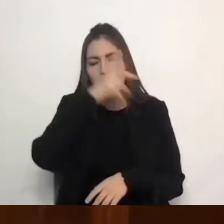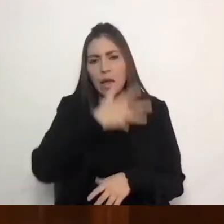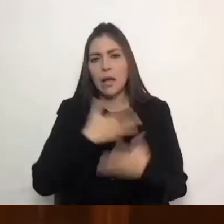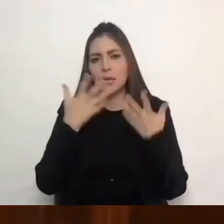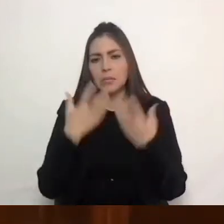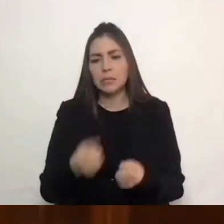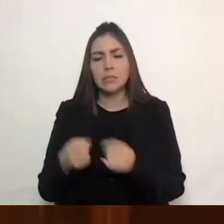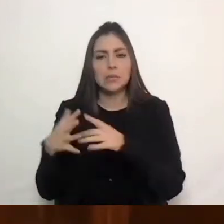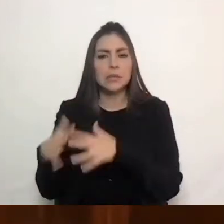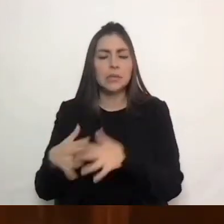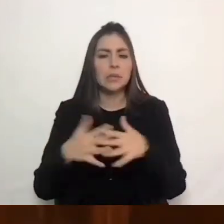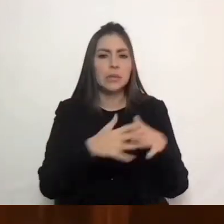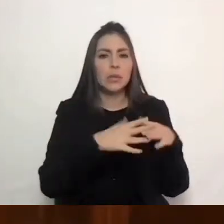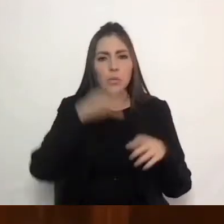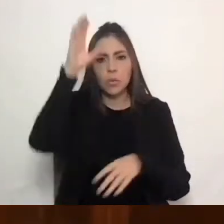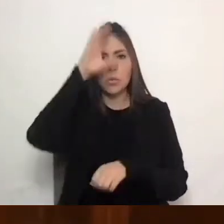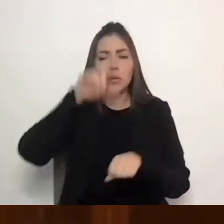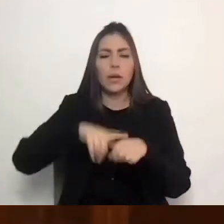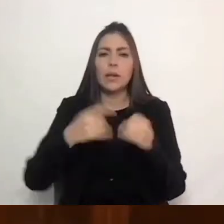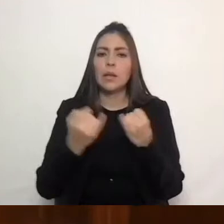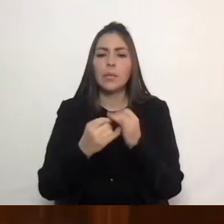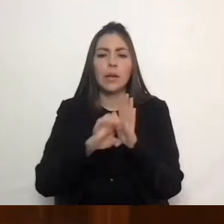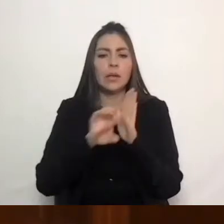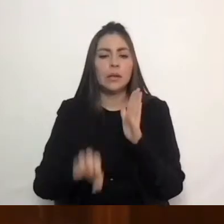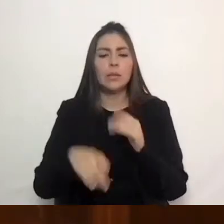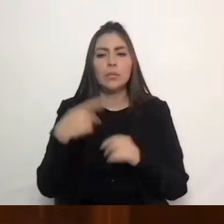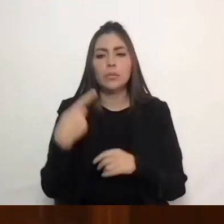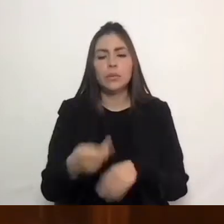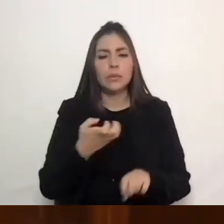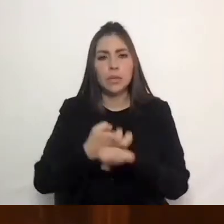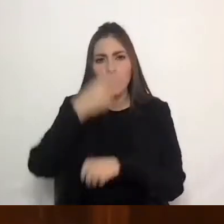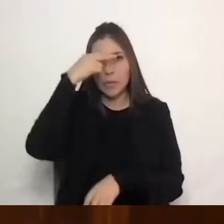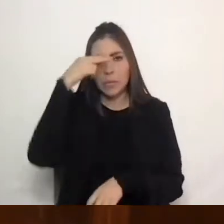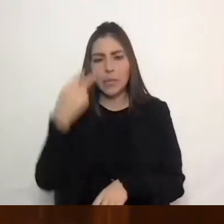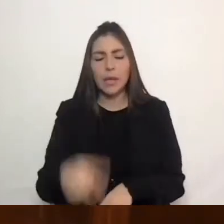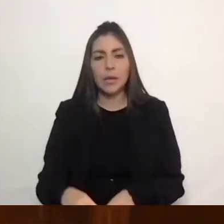pluricultural, como es la del Estado de México.